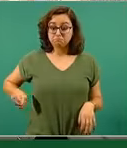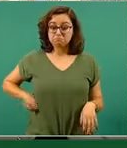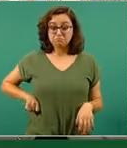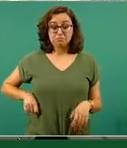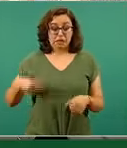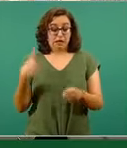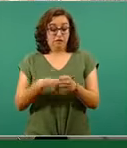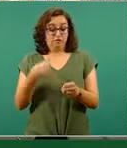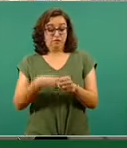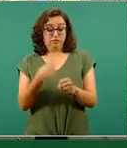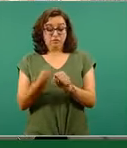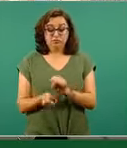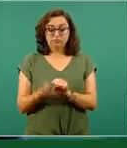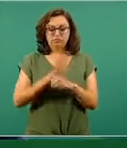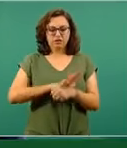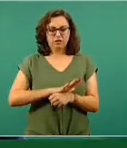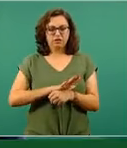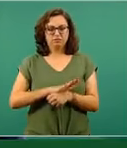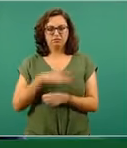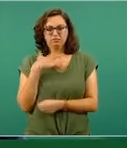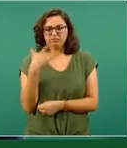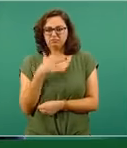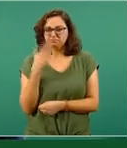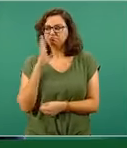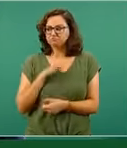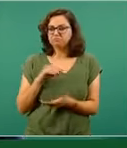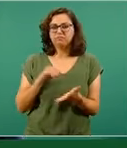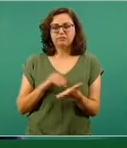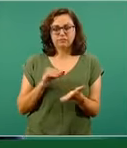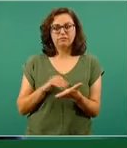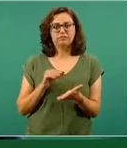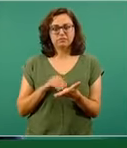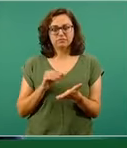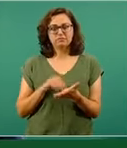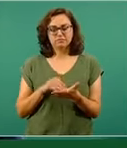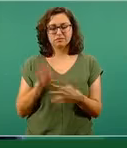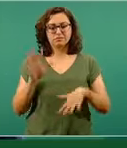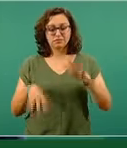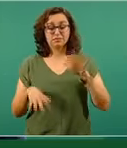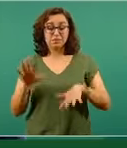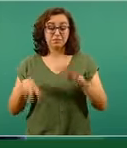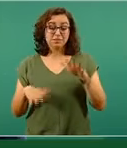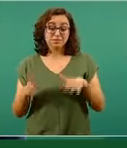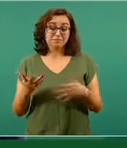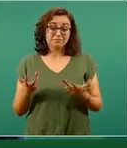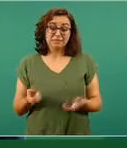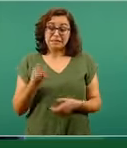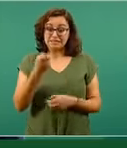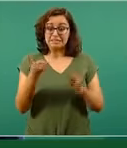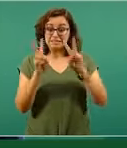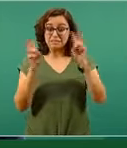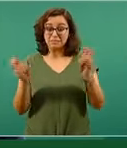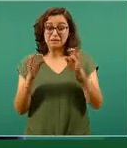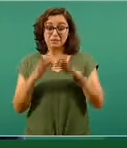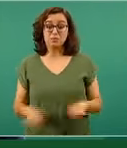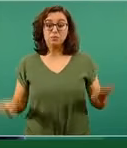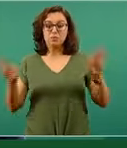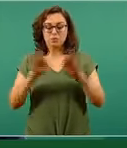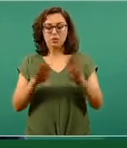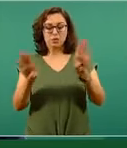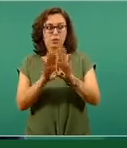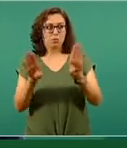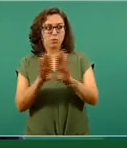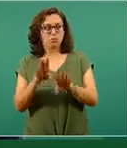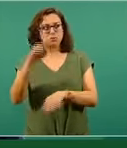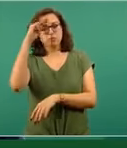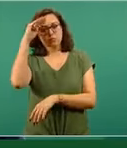COVID y que tenemos algunos síntomas, y en general es importante saber qué opciones hay y qué